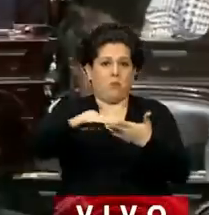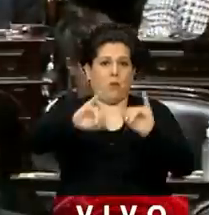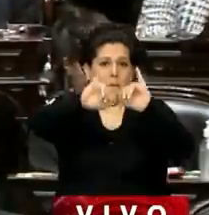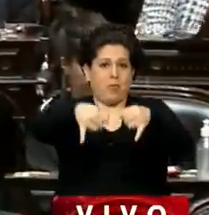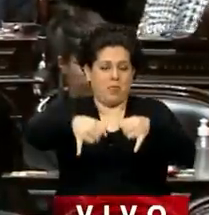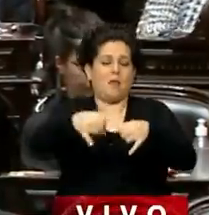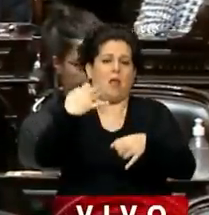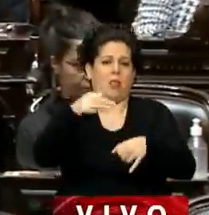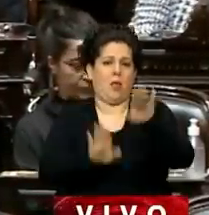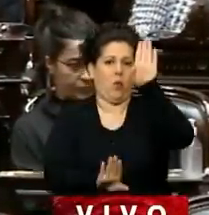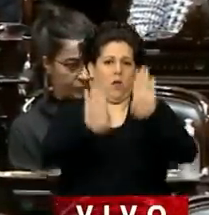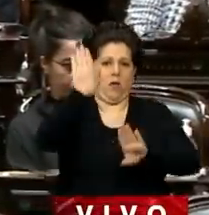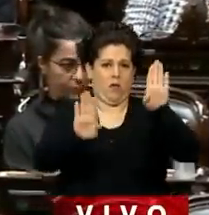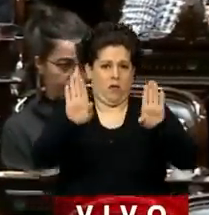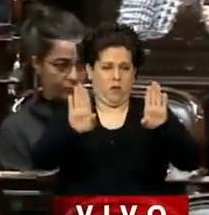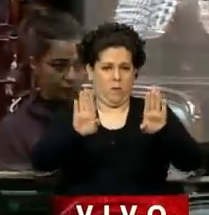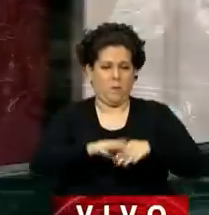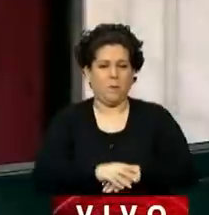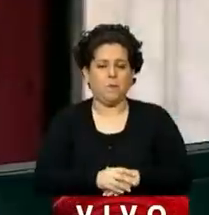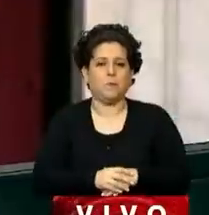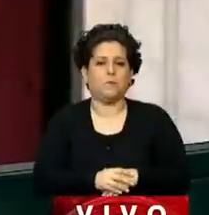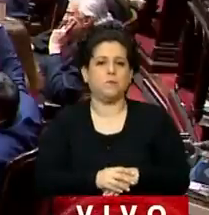por signos. Sírvanse marcar su voto.